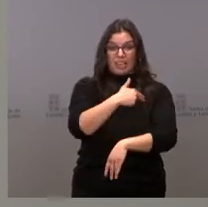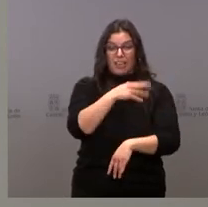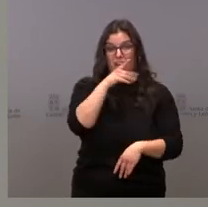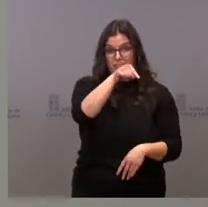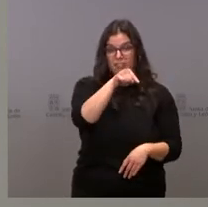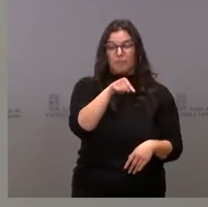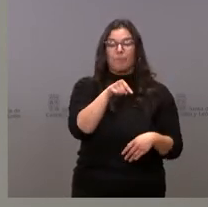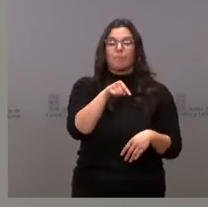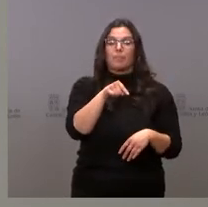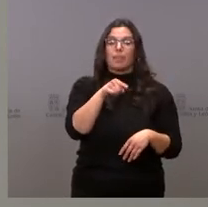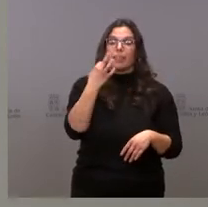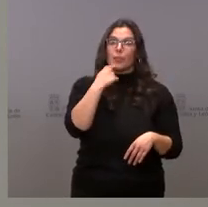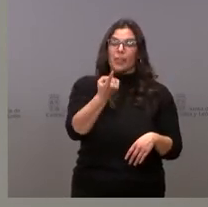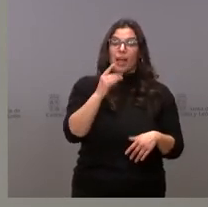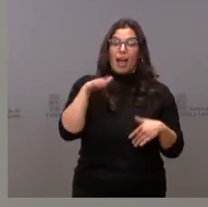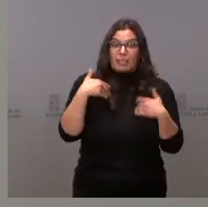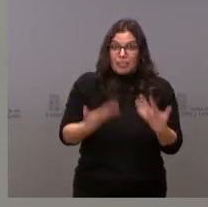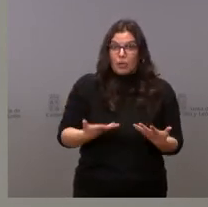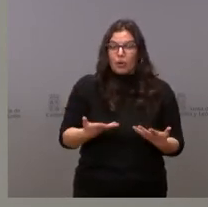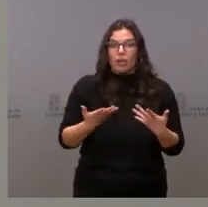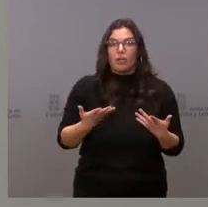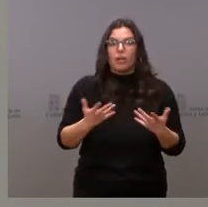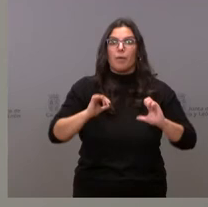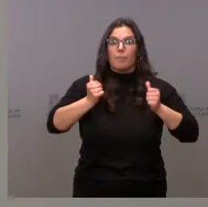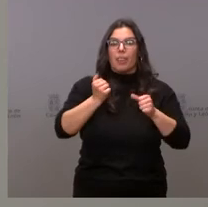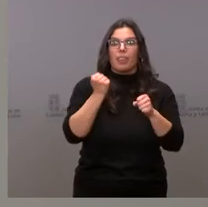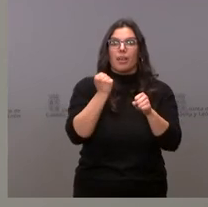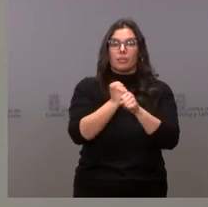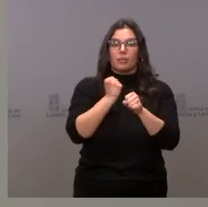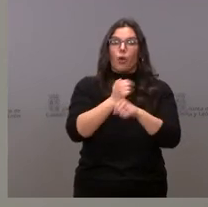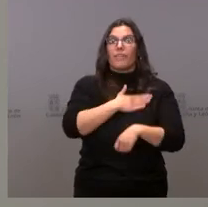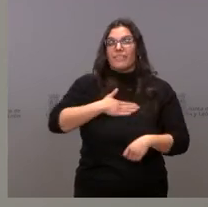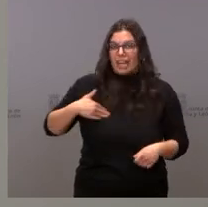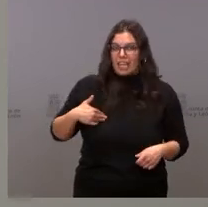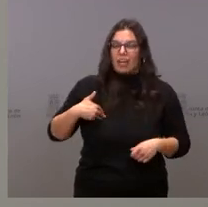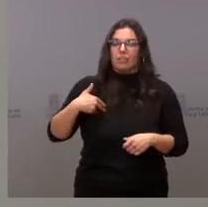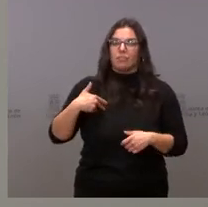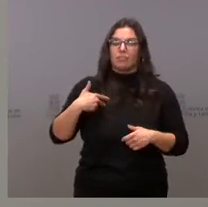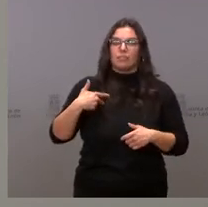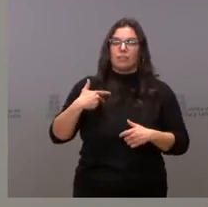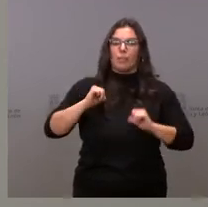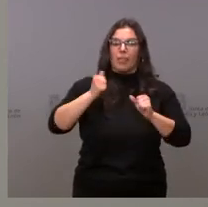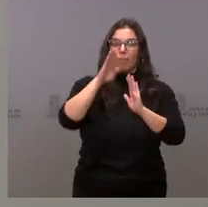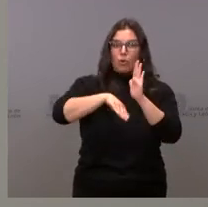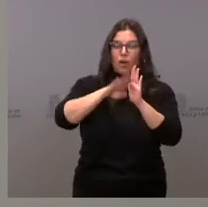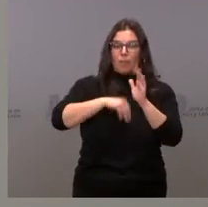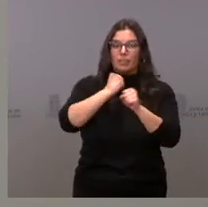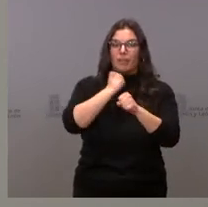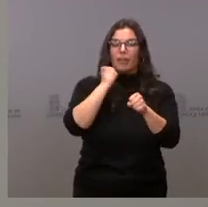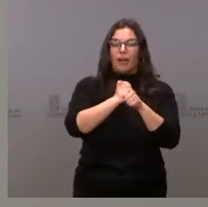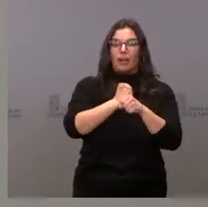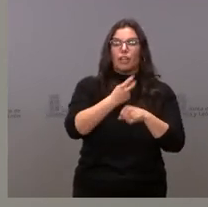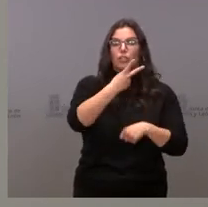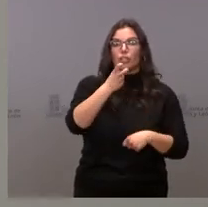he de decirles que hasta el momento se han incorporado ha manifestado su voluntad de incorporarse al mismo un total de 251